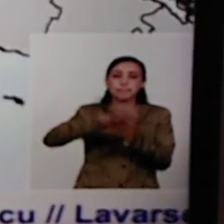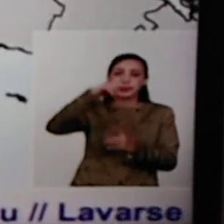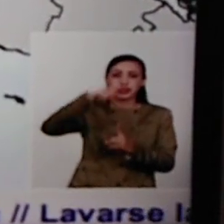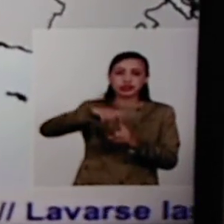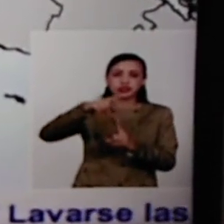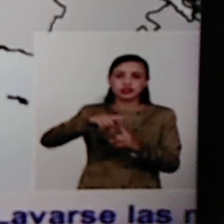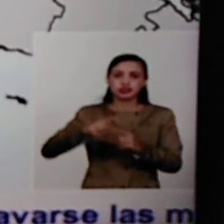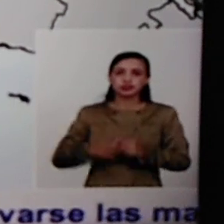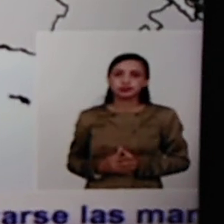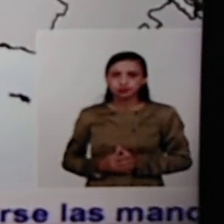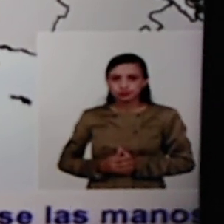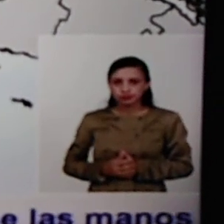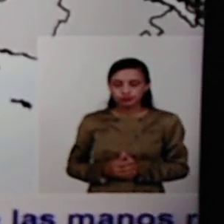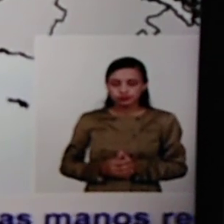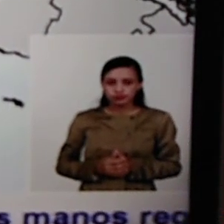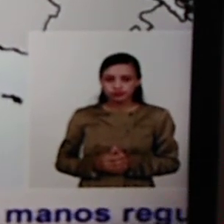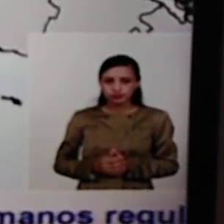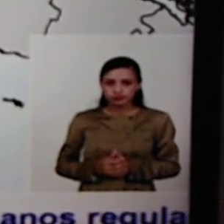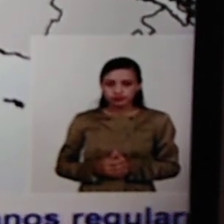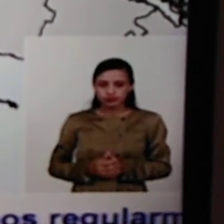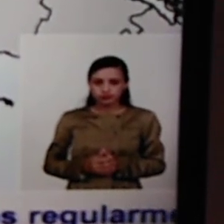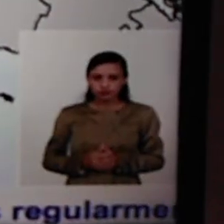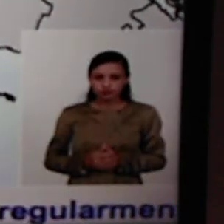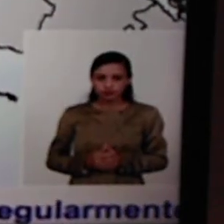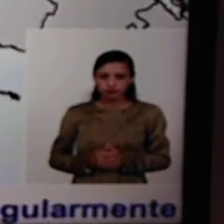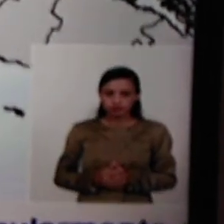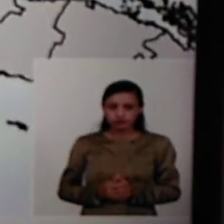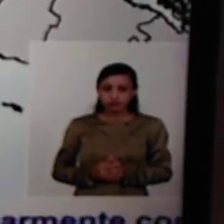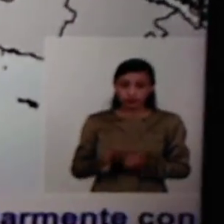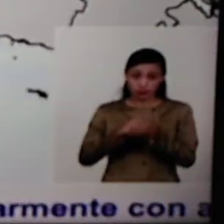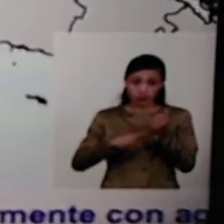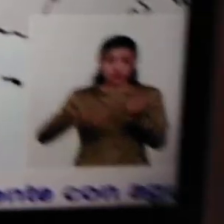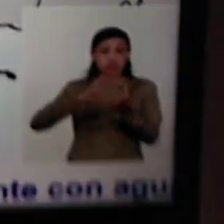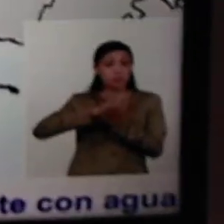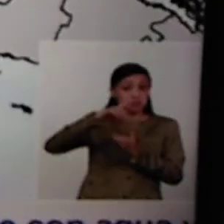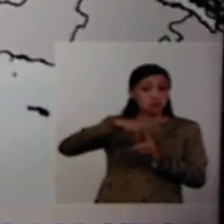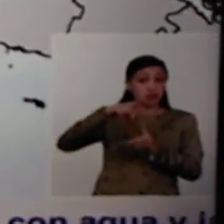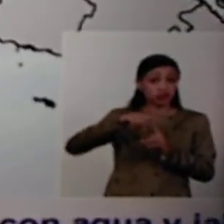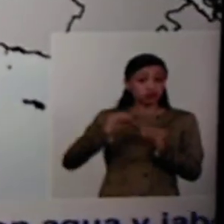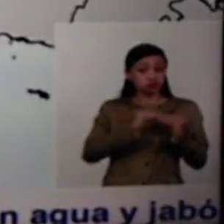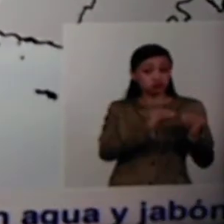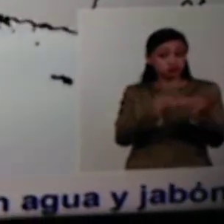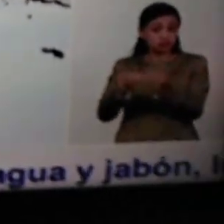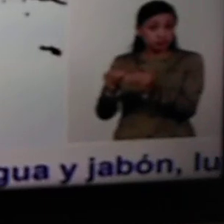Matanzas, que viene enfrentando una transmisión muy importante